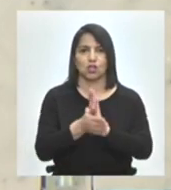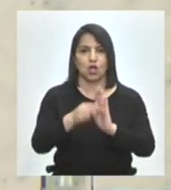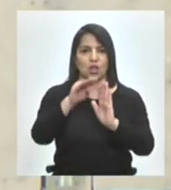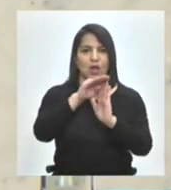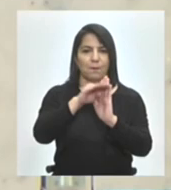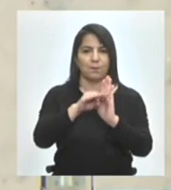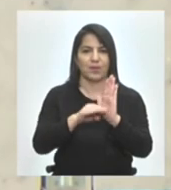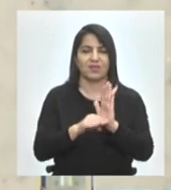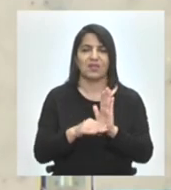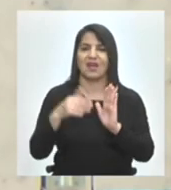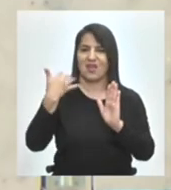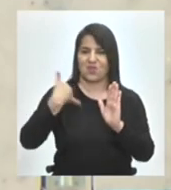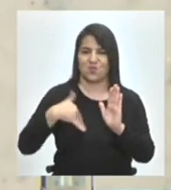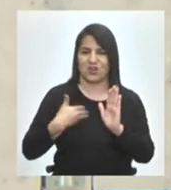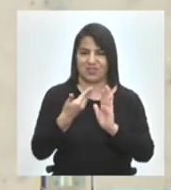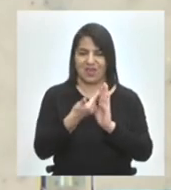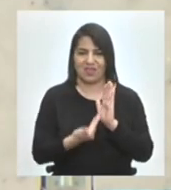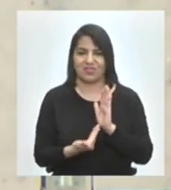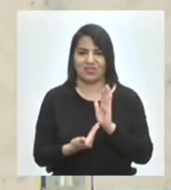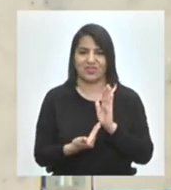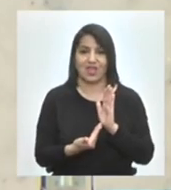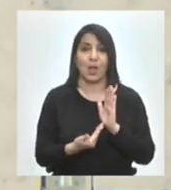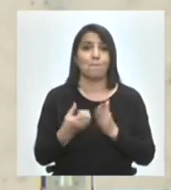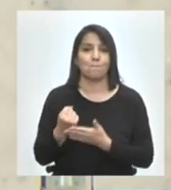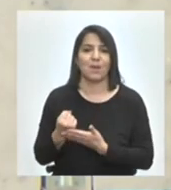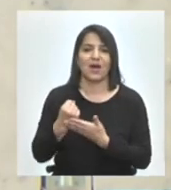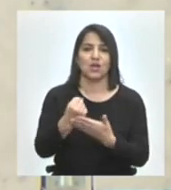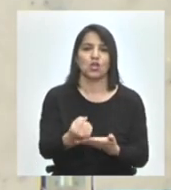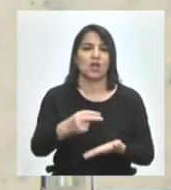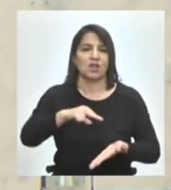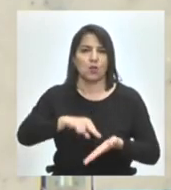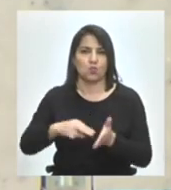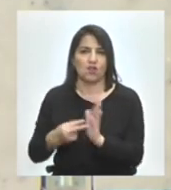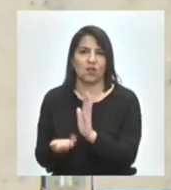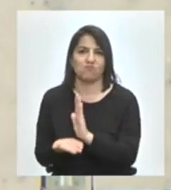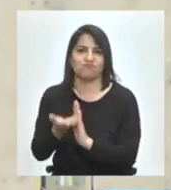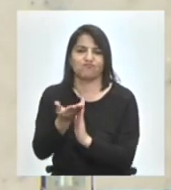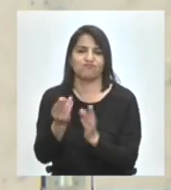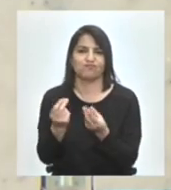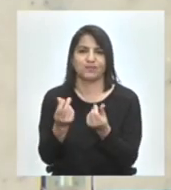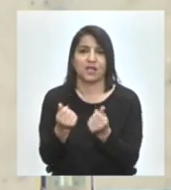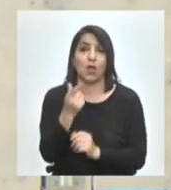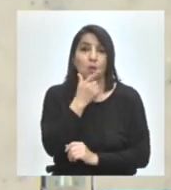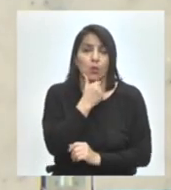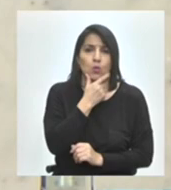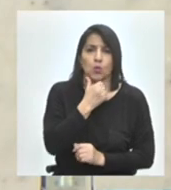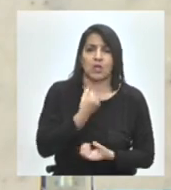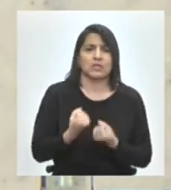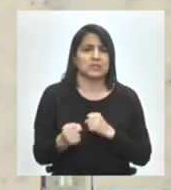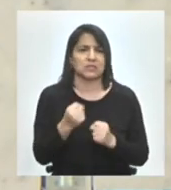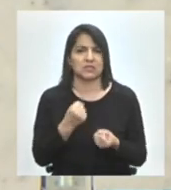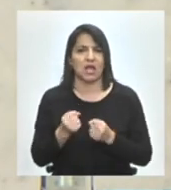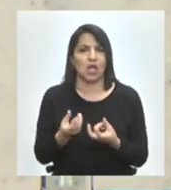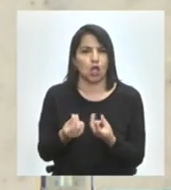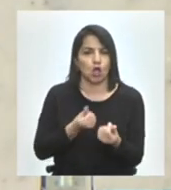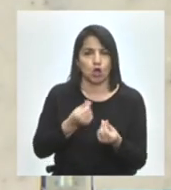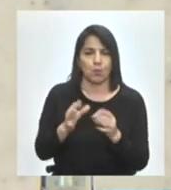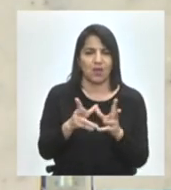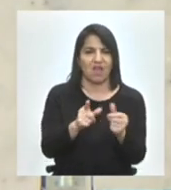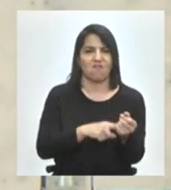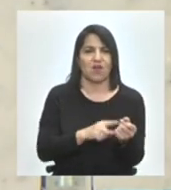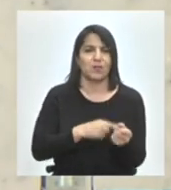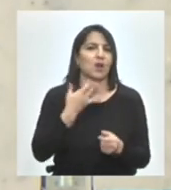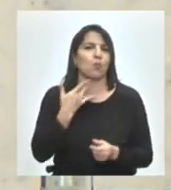son importantes para paliar, por cierto, el drama de la inflación y la incertidumbre económica de las familias debido al alto costo de la